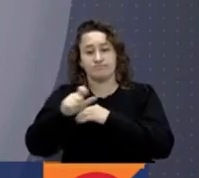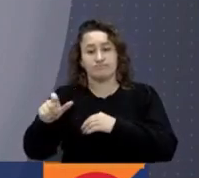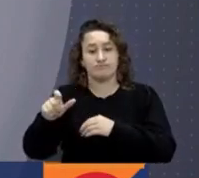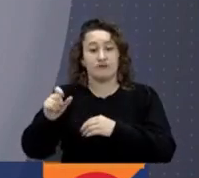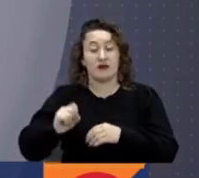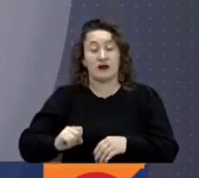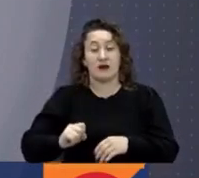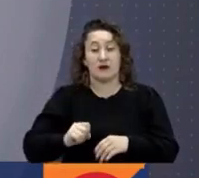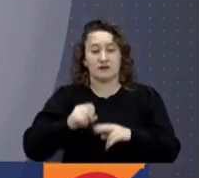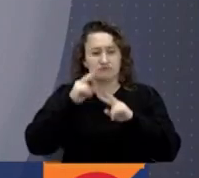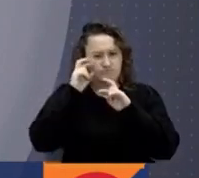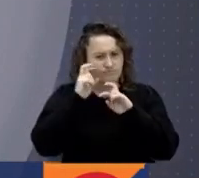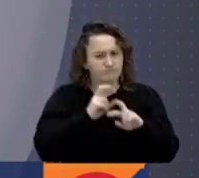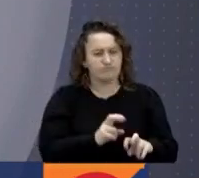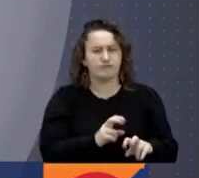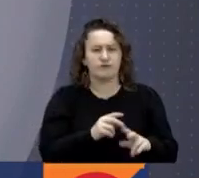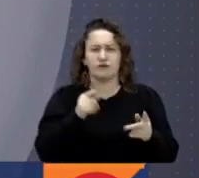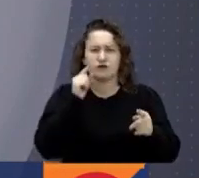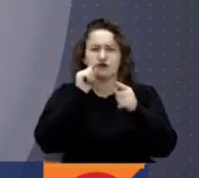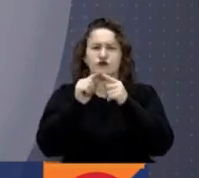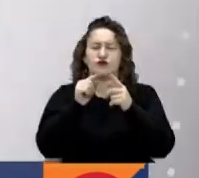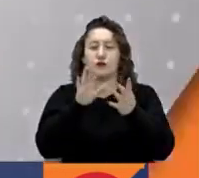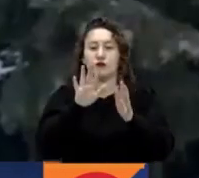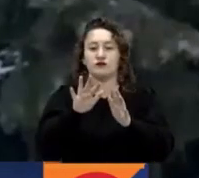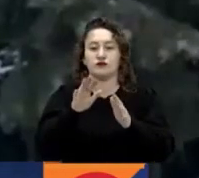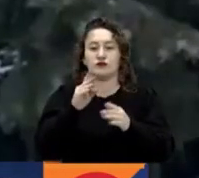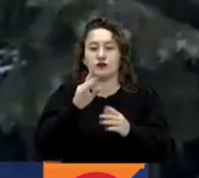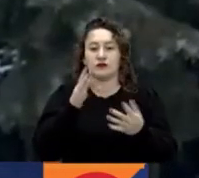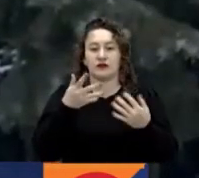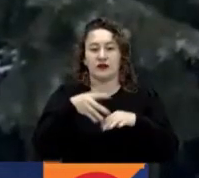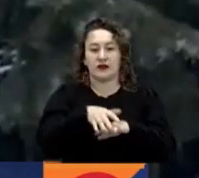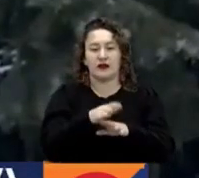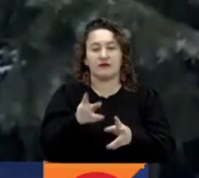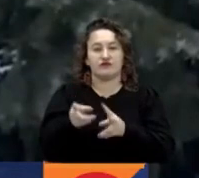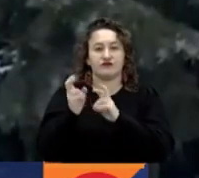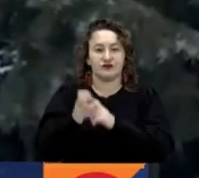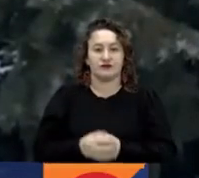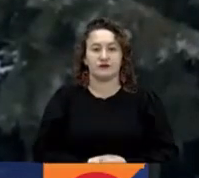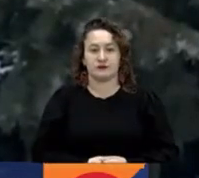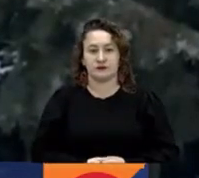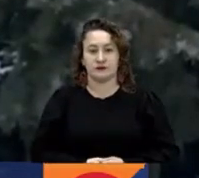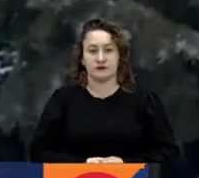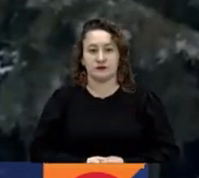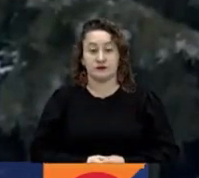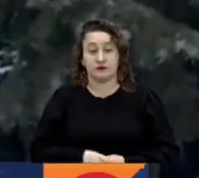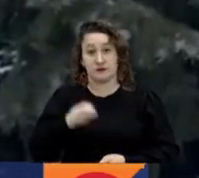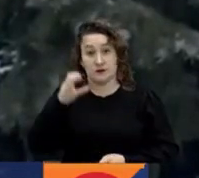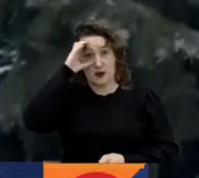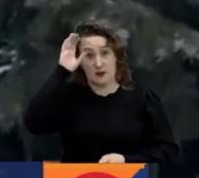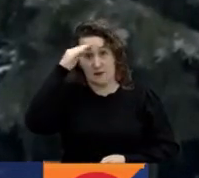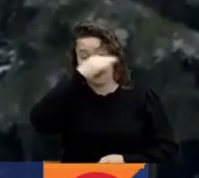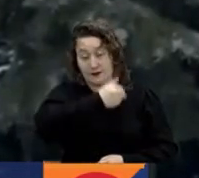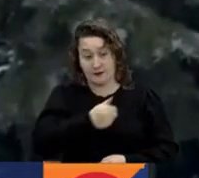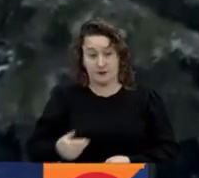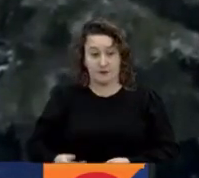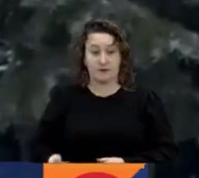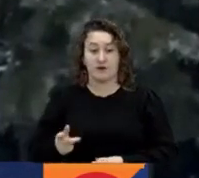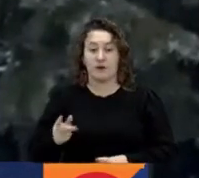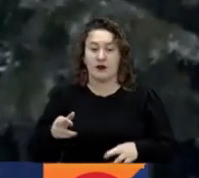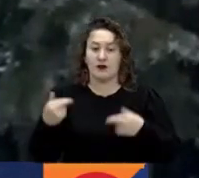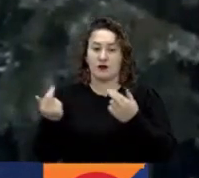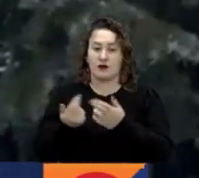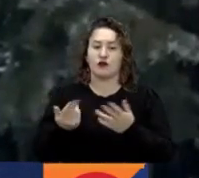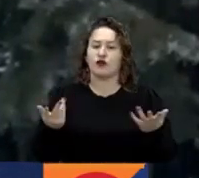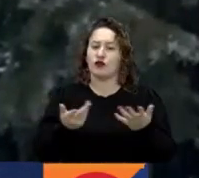Primeras investigaciones apuntan a red de extorsiones. El presidente Gustavo Petro sostuvo una reunión desde Davos,